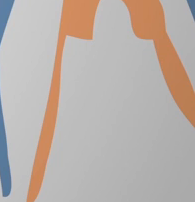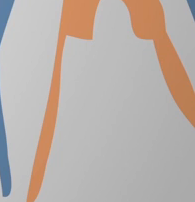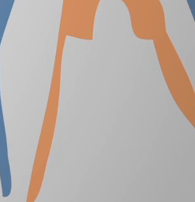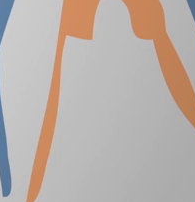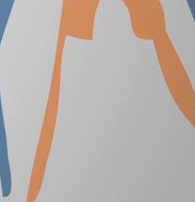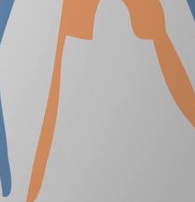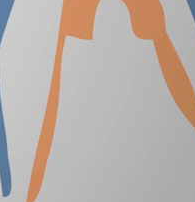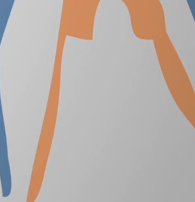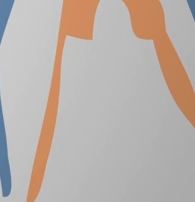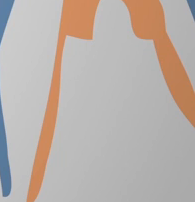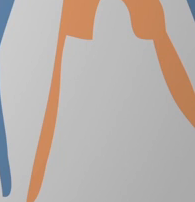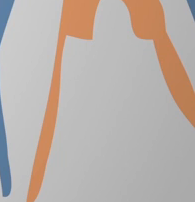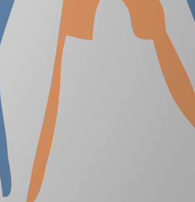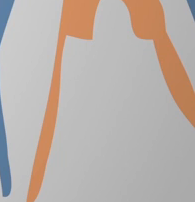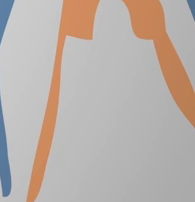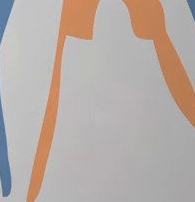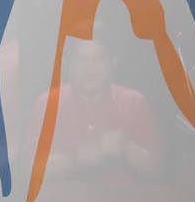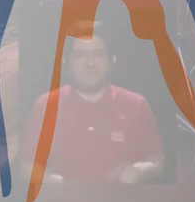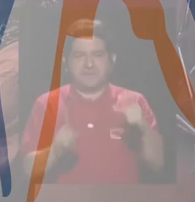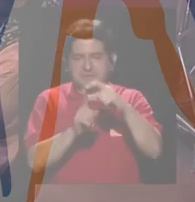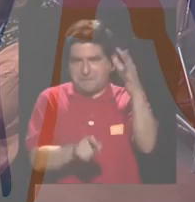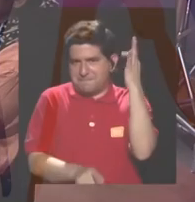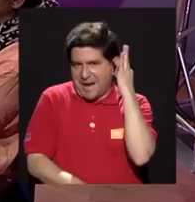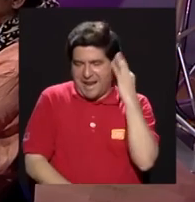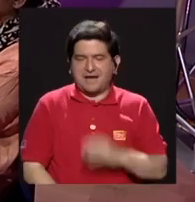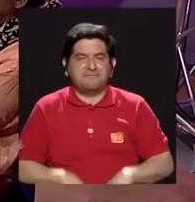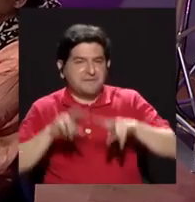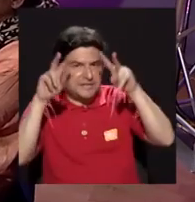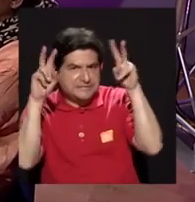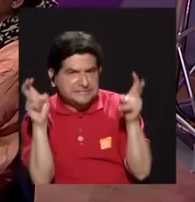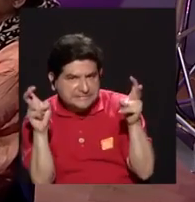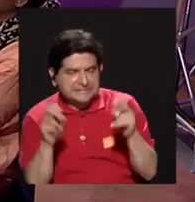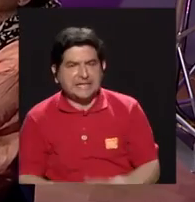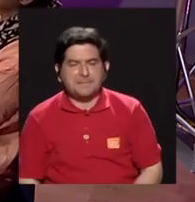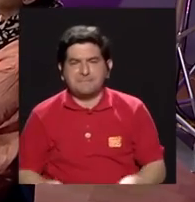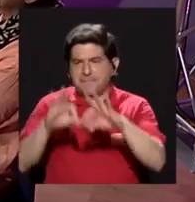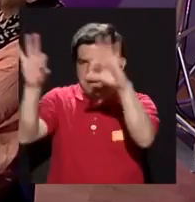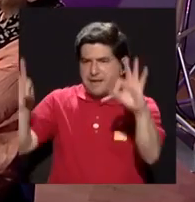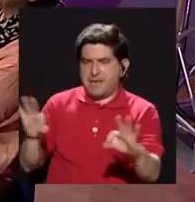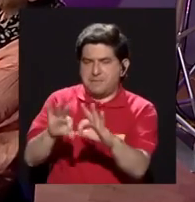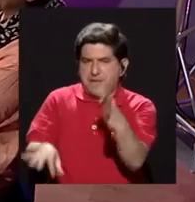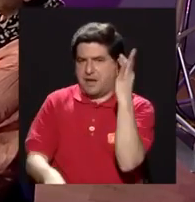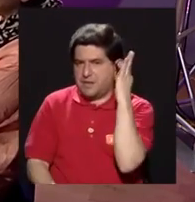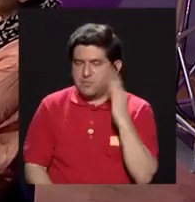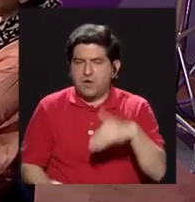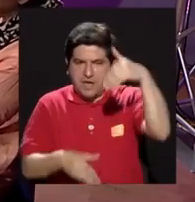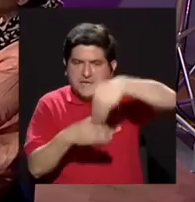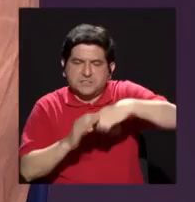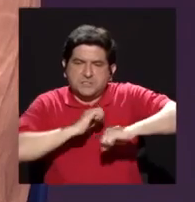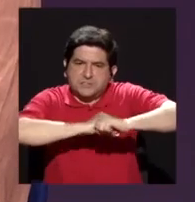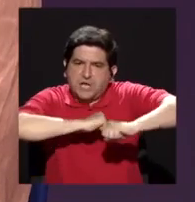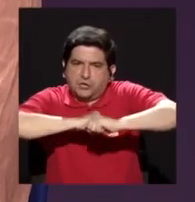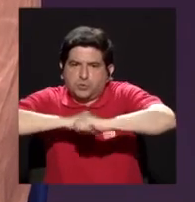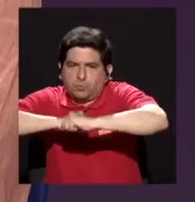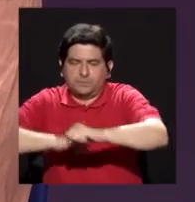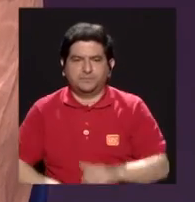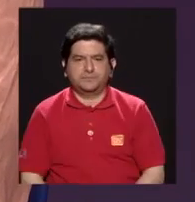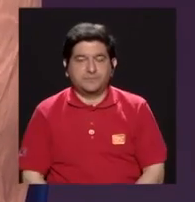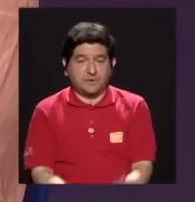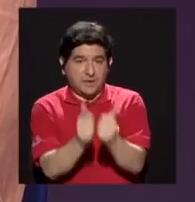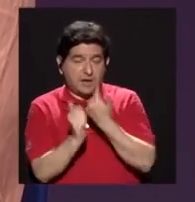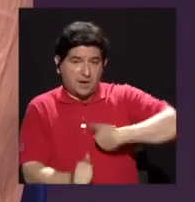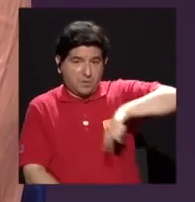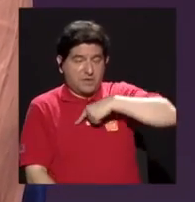estamos de regreso en palabra de mujer sobre el tema de la imagen de las mujeres en la publicidad nos